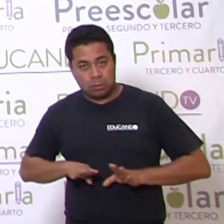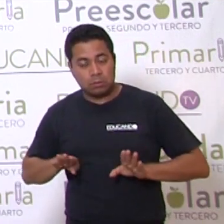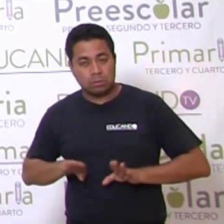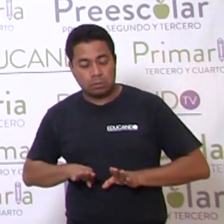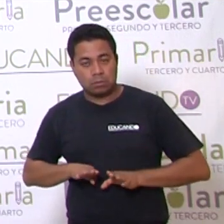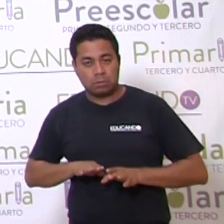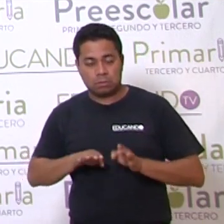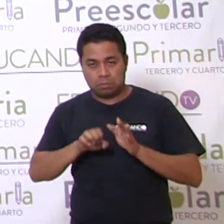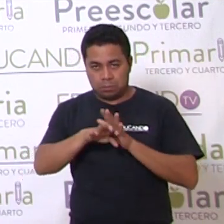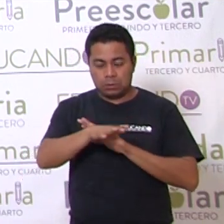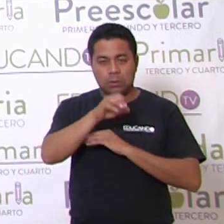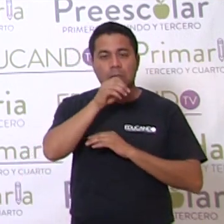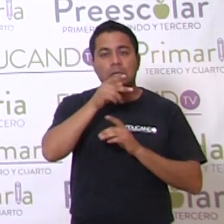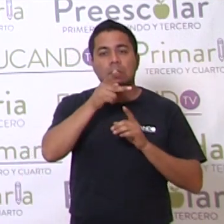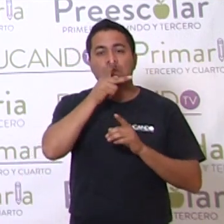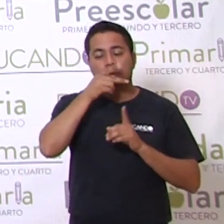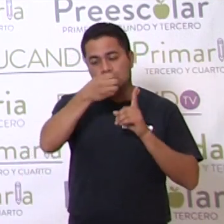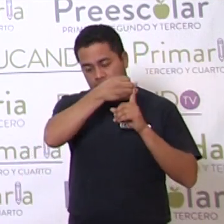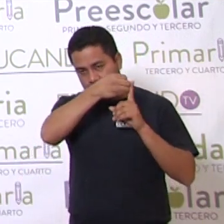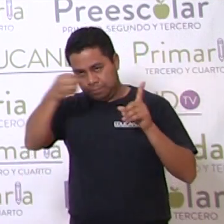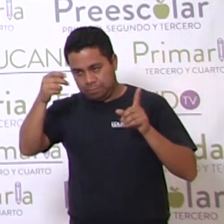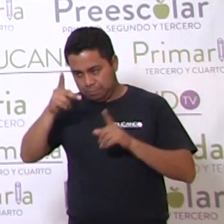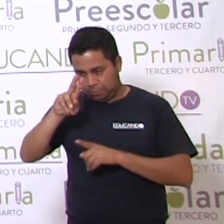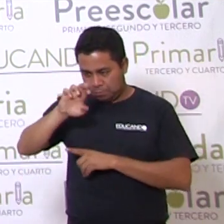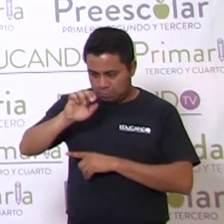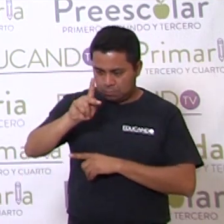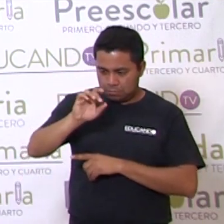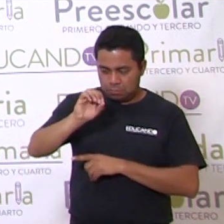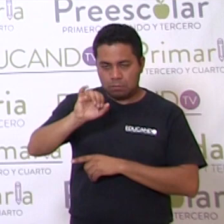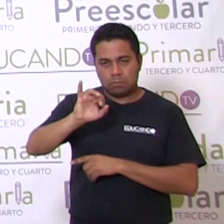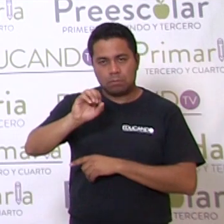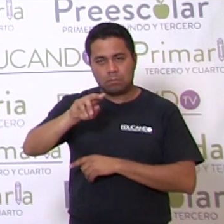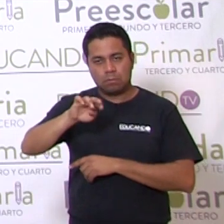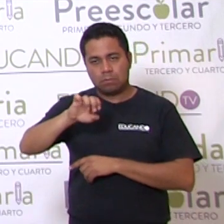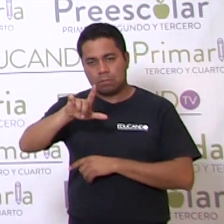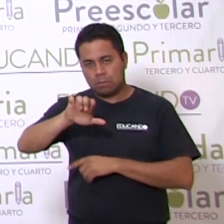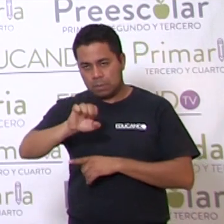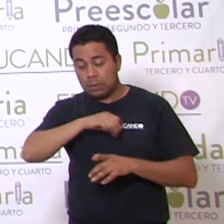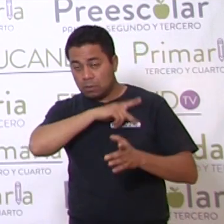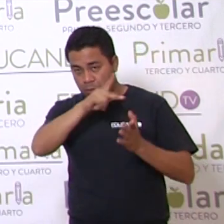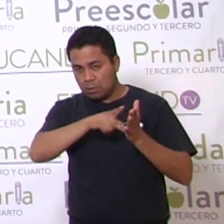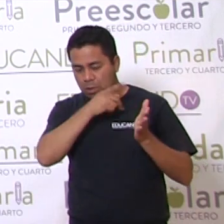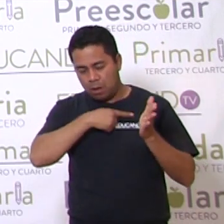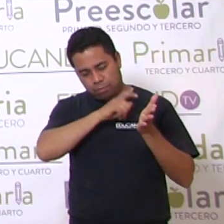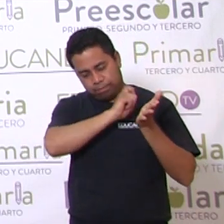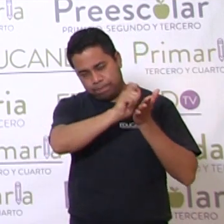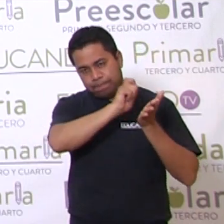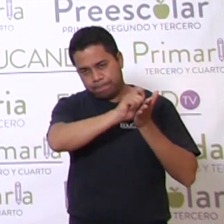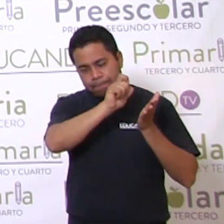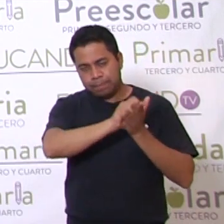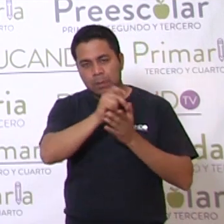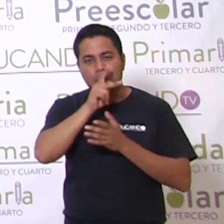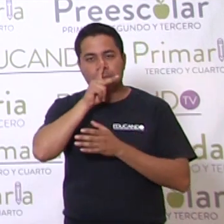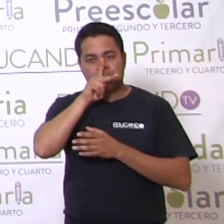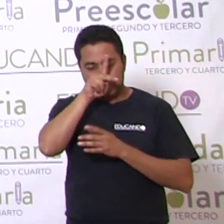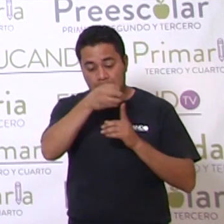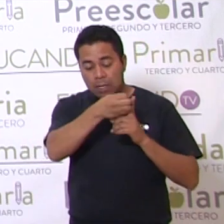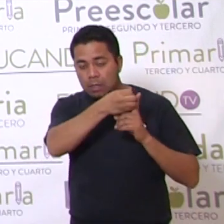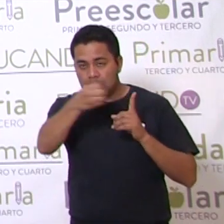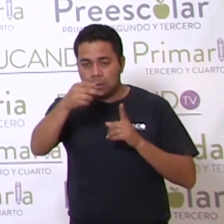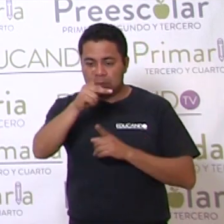hablamos de las frases preposicionales. Voy a anotarlo nuevamente aquí. frases